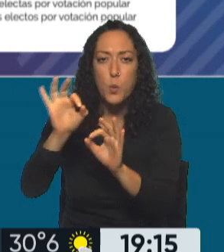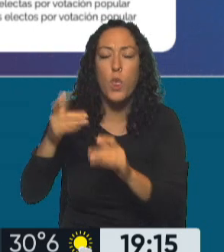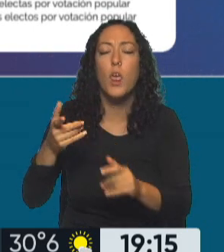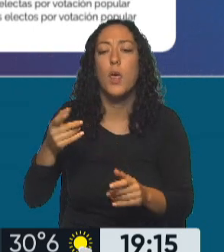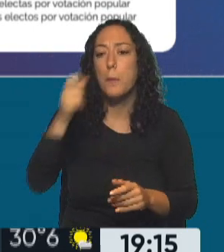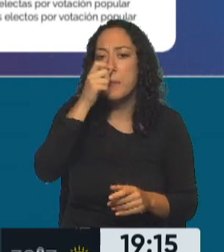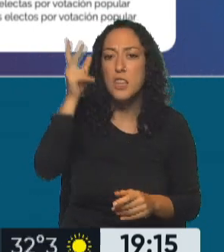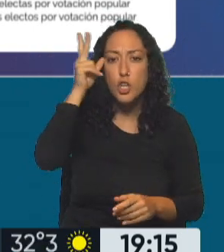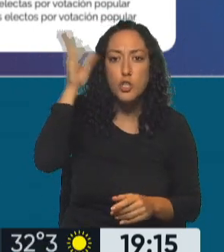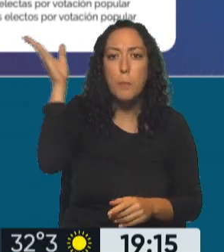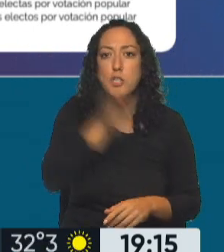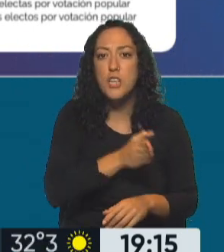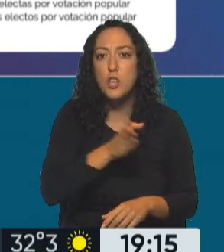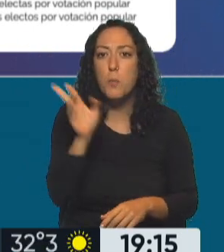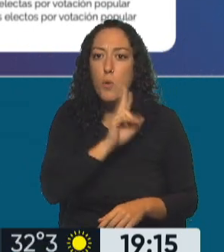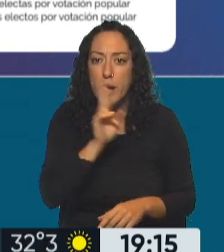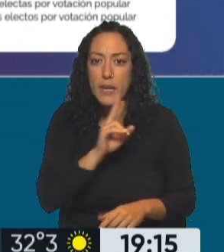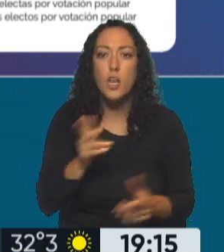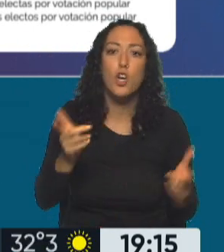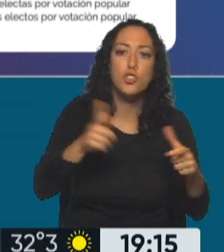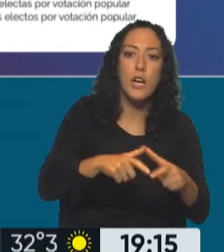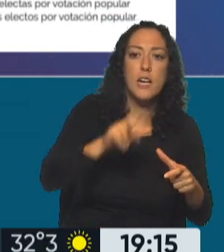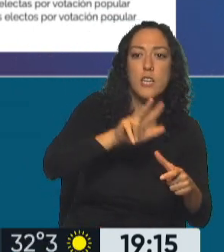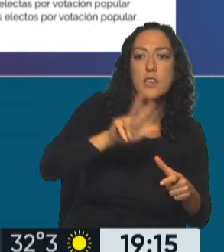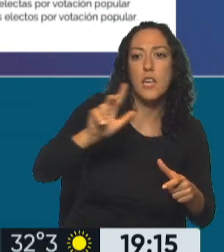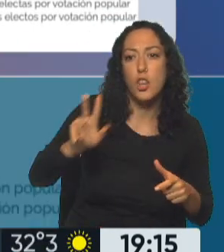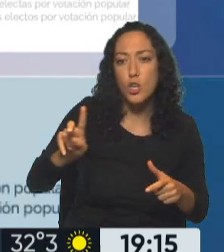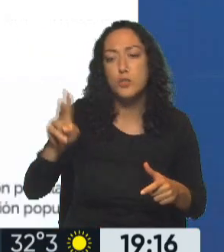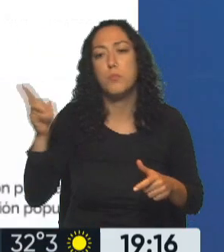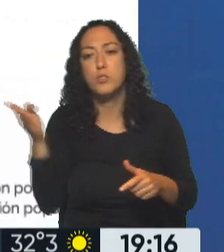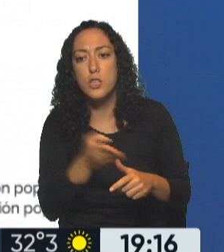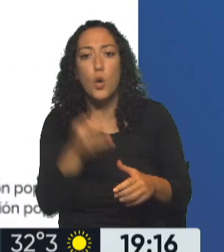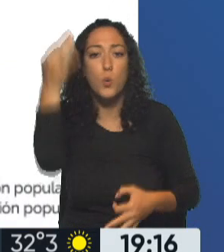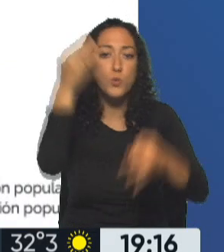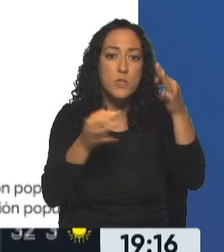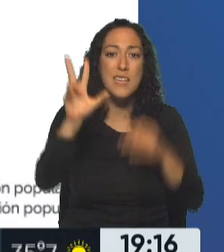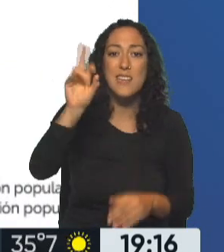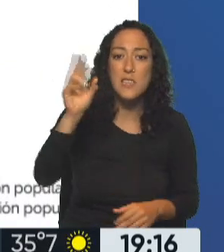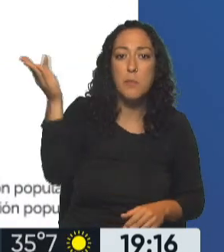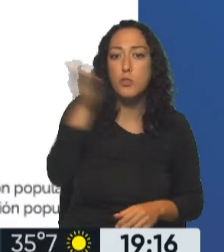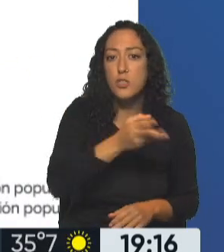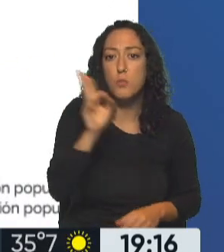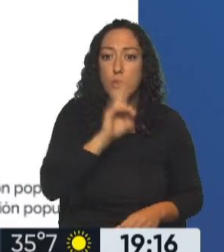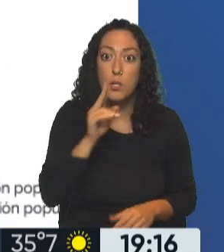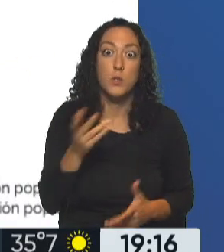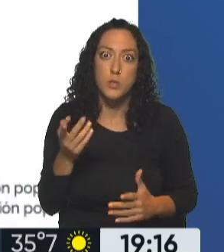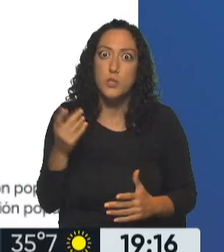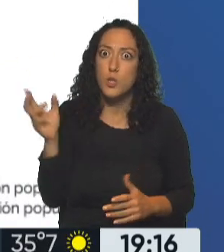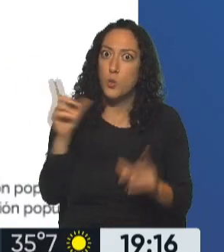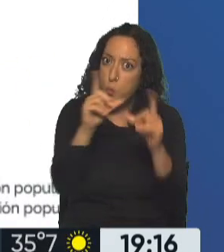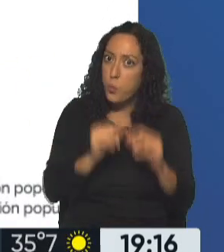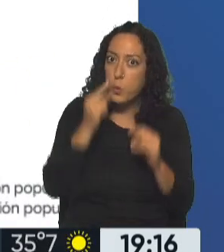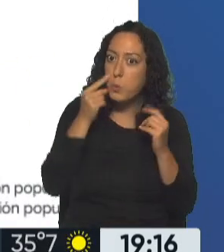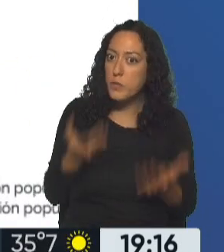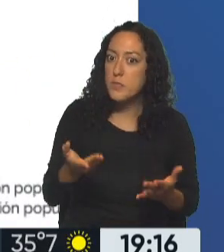el 28%, concejalías 32%, en la justicia también el 30%. Como hablan los números, sí, y en el